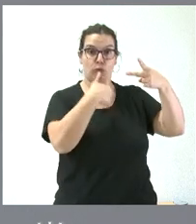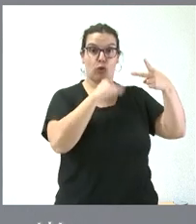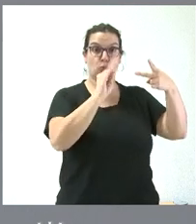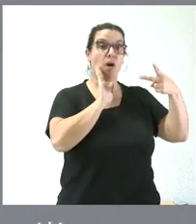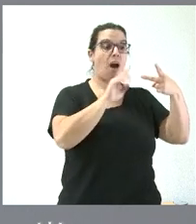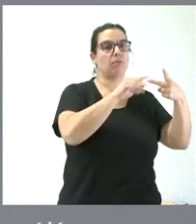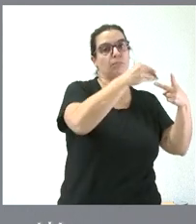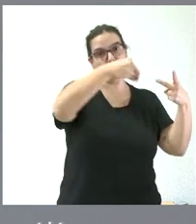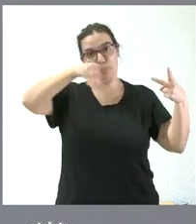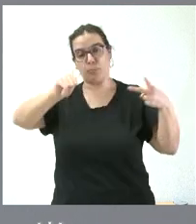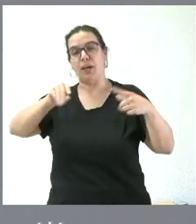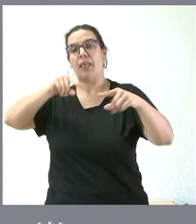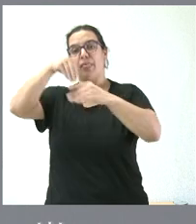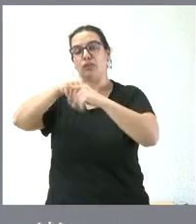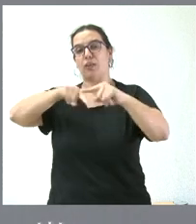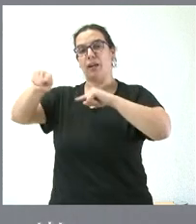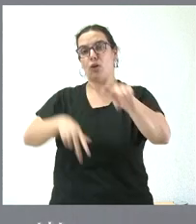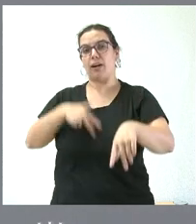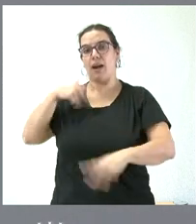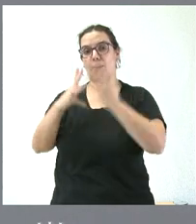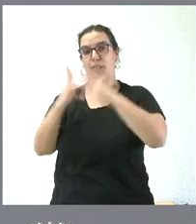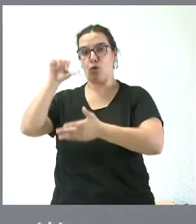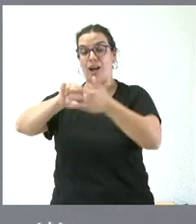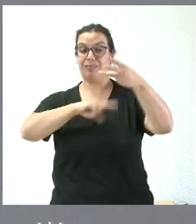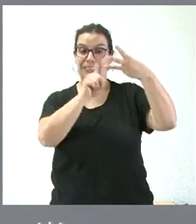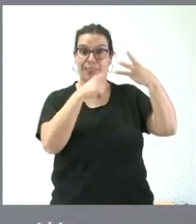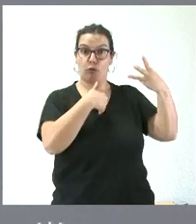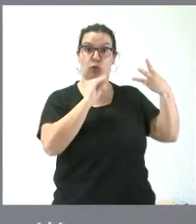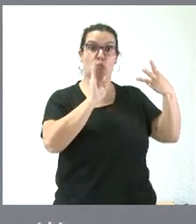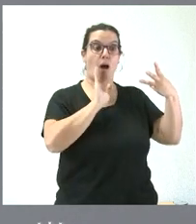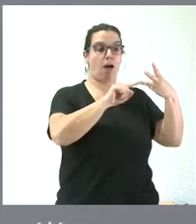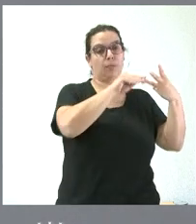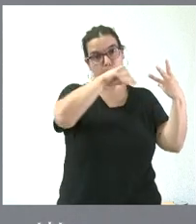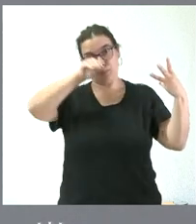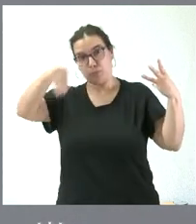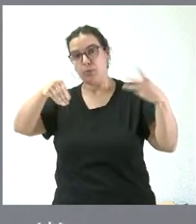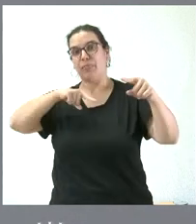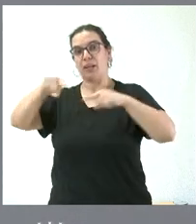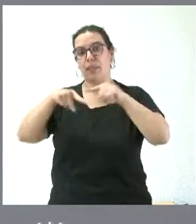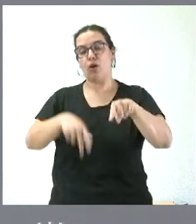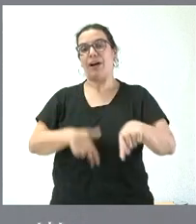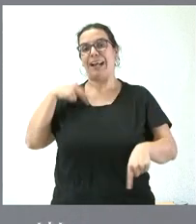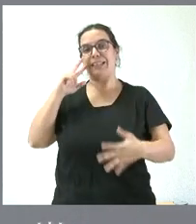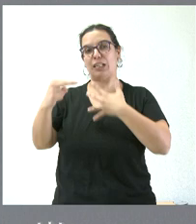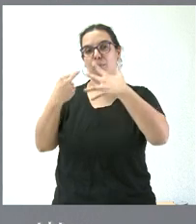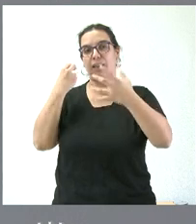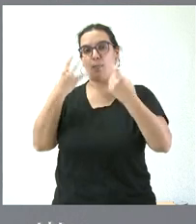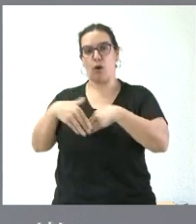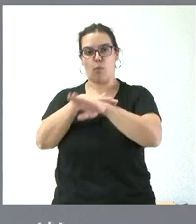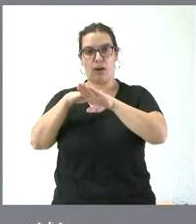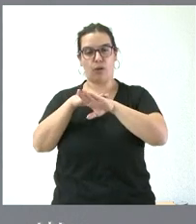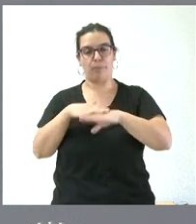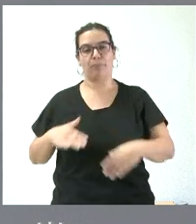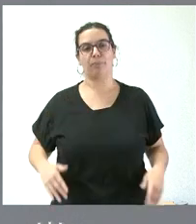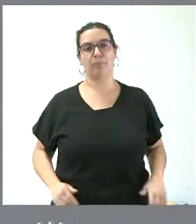acumuladas a la dirección general de administración local y en el caso del tercero serán acumuladas a la dirección general de transparencia y buen